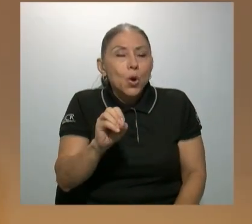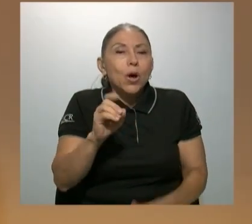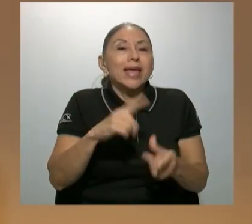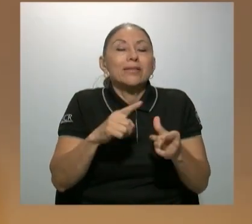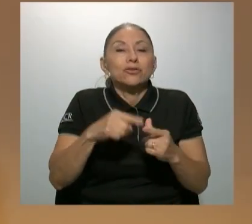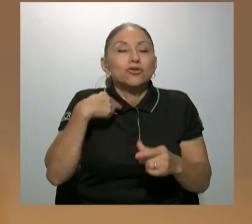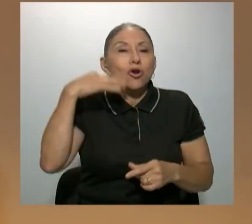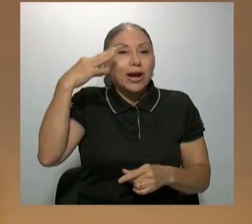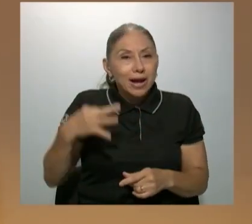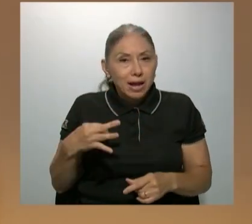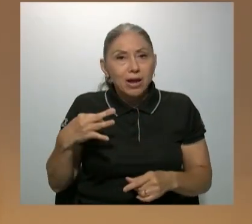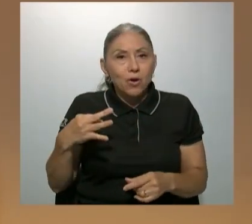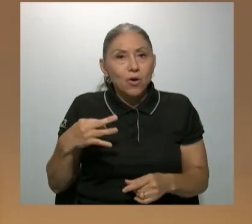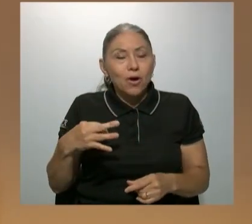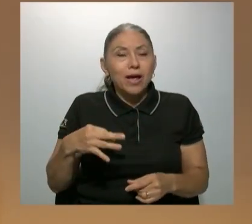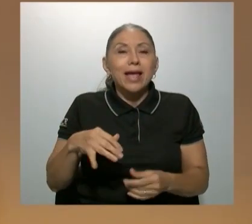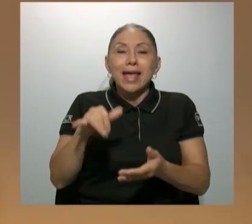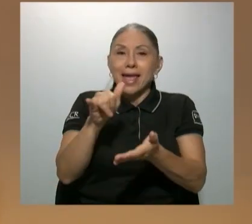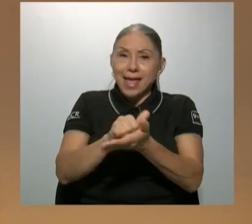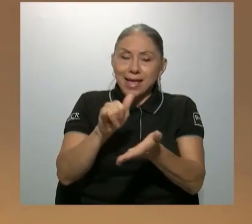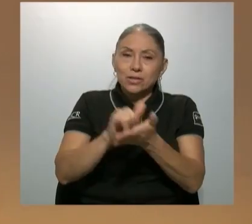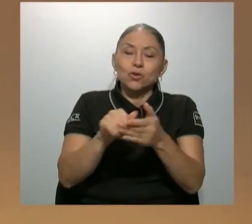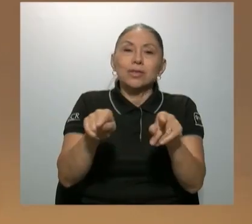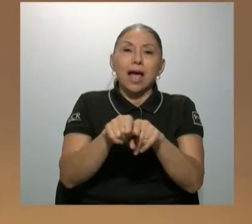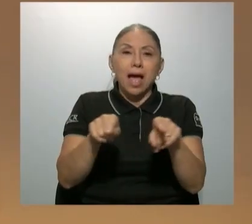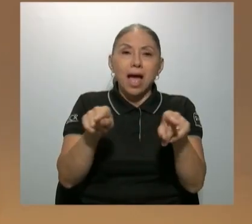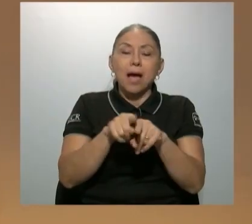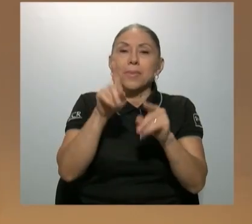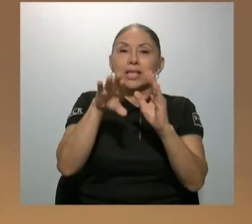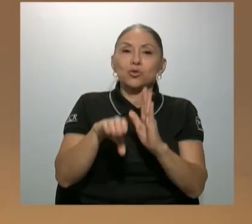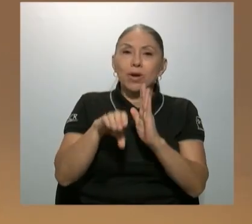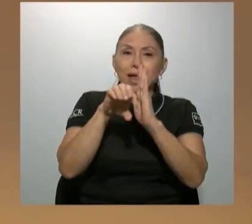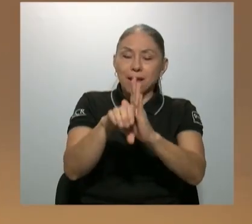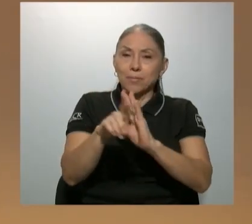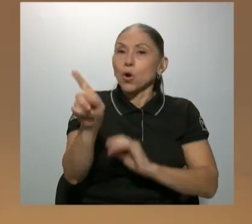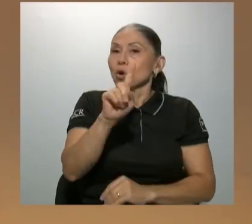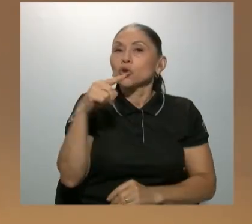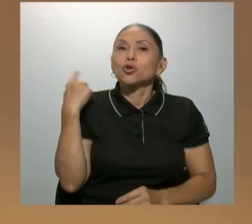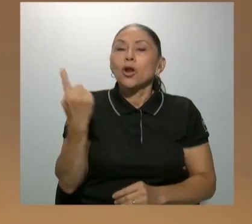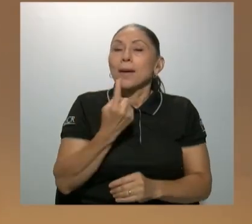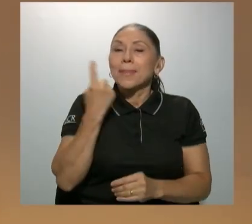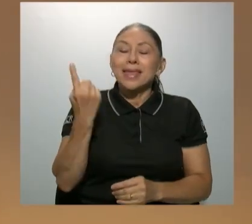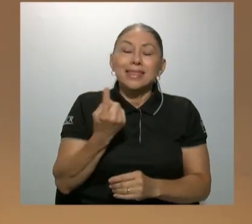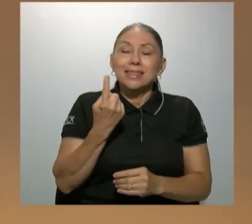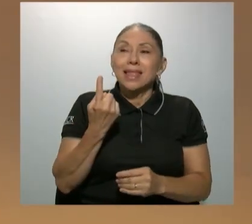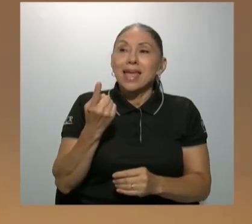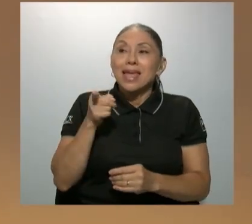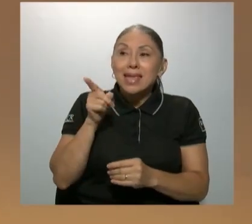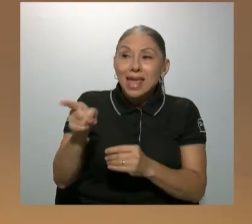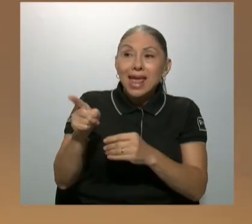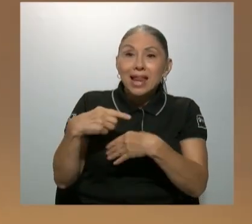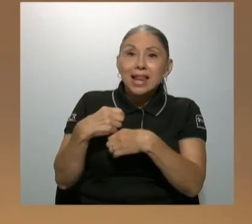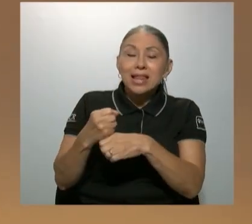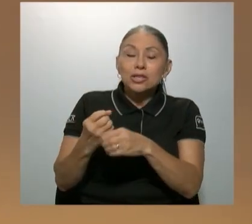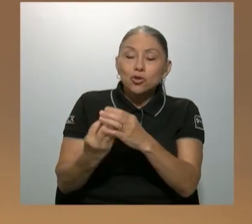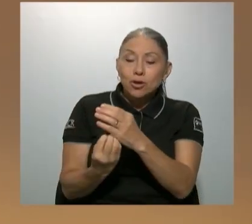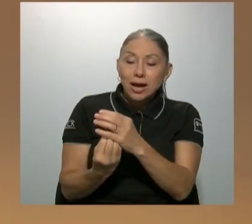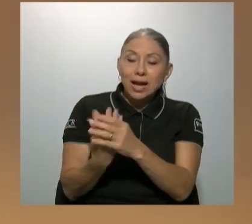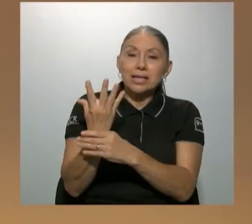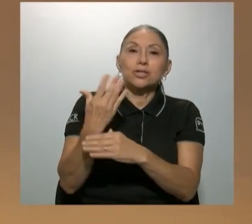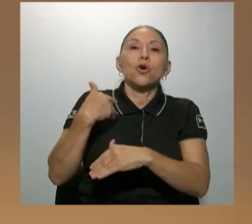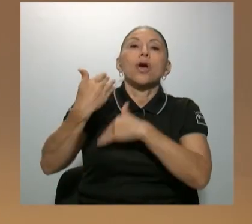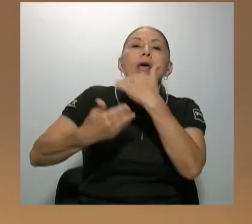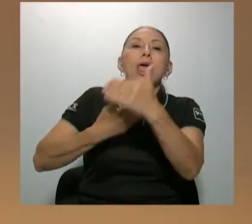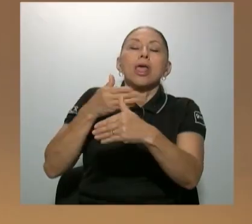creo que en eso también es un ejemplo, no solamente en creación, no solamente en conducción,